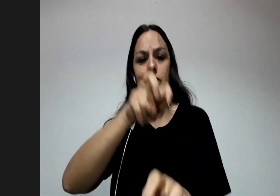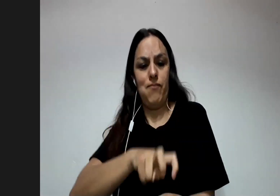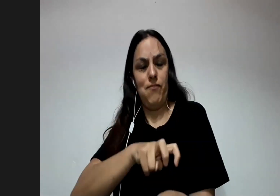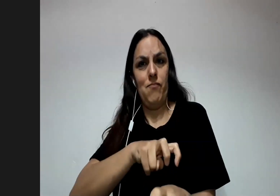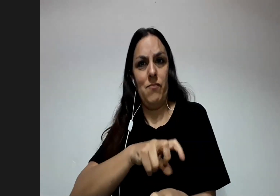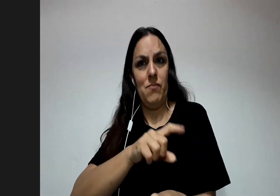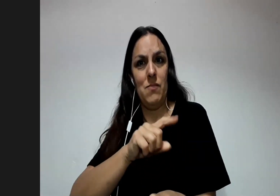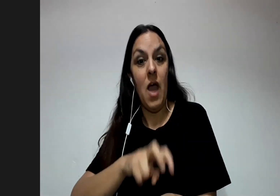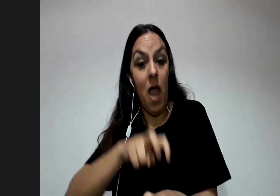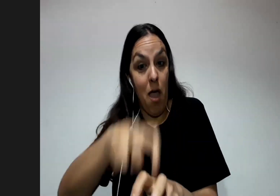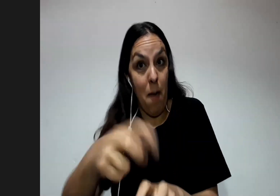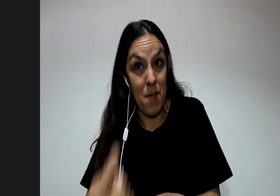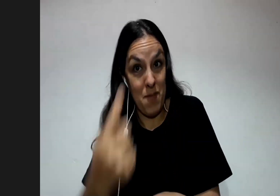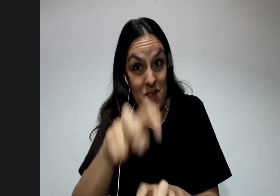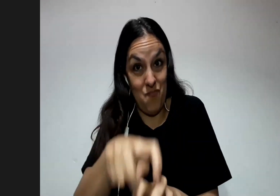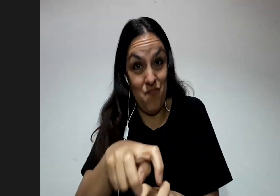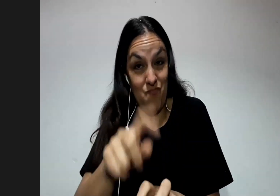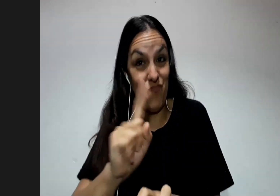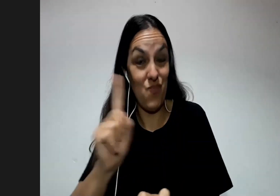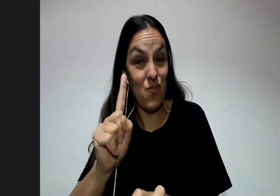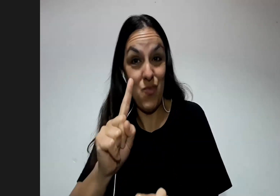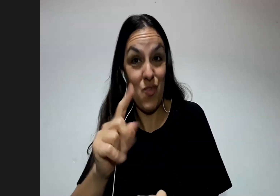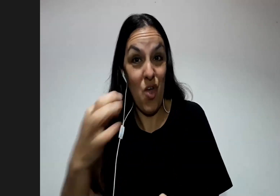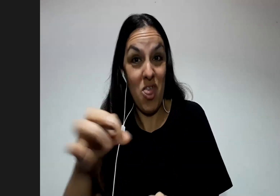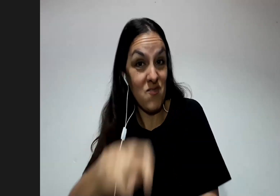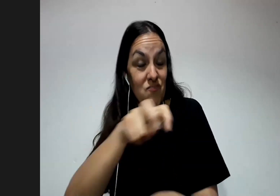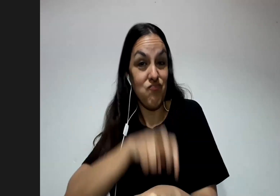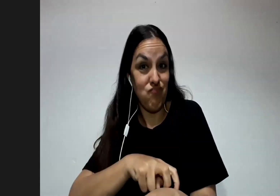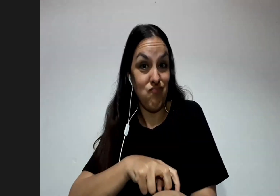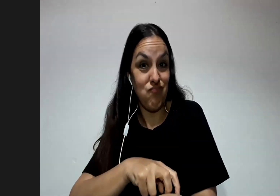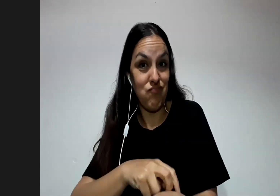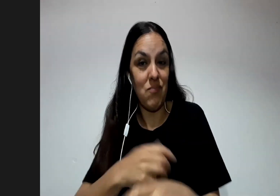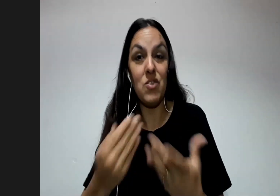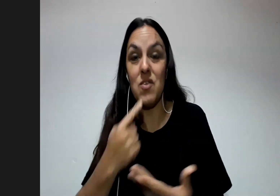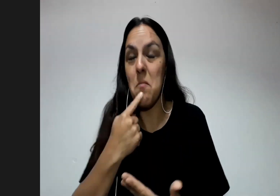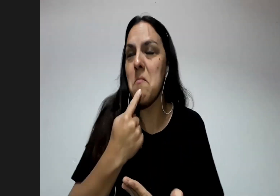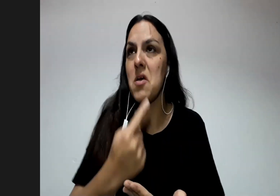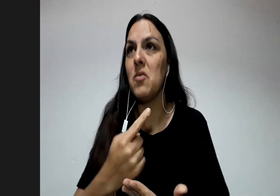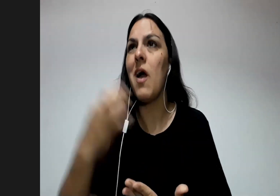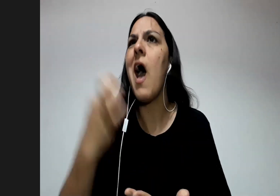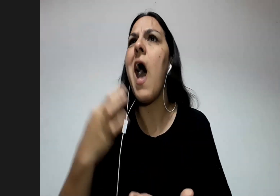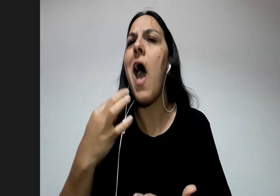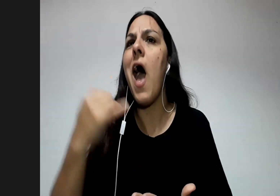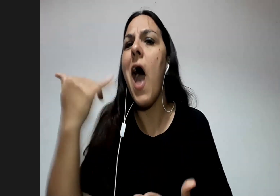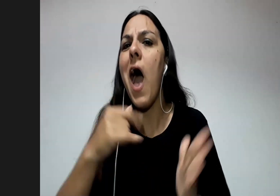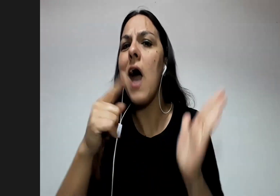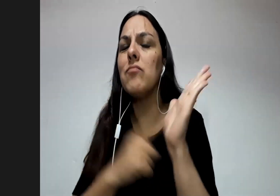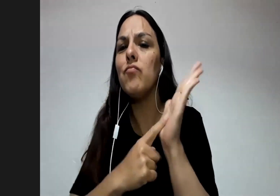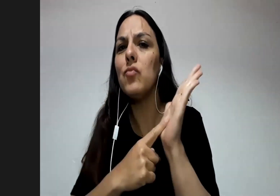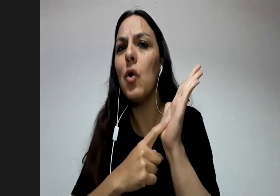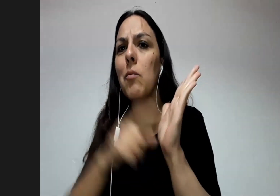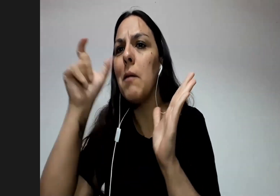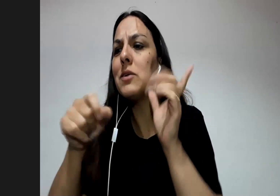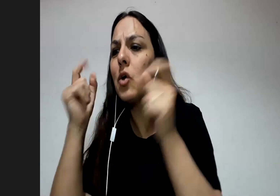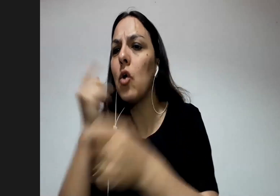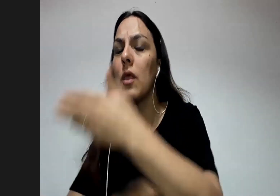primeros asientos, en los micros. Y pregunta si existe o no una norma para personas con discapacidad motora, que